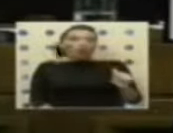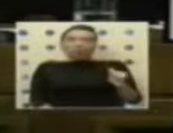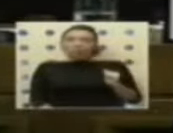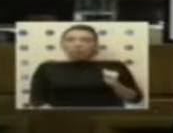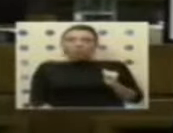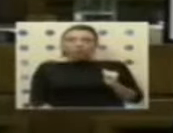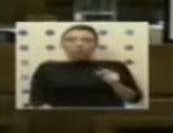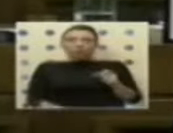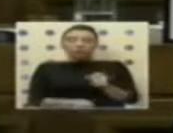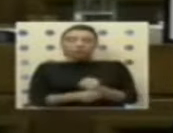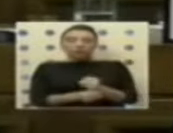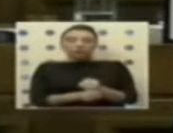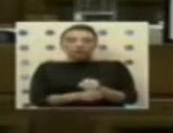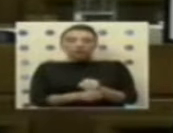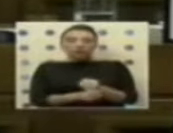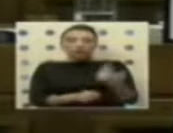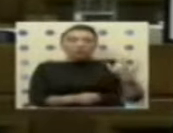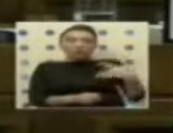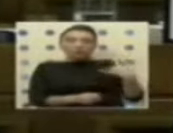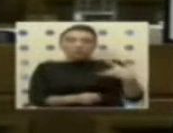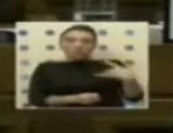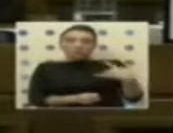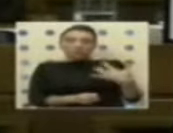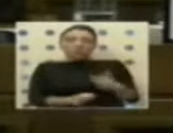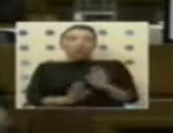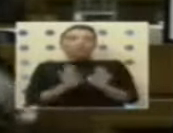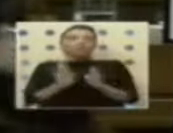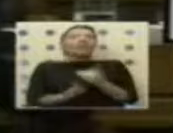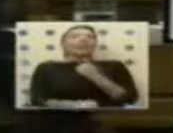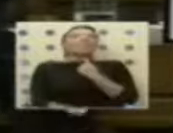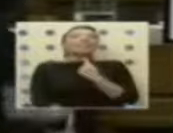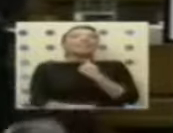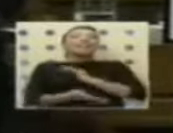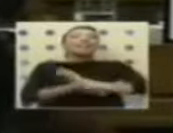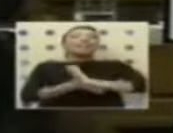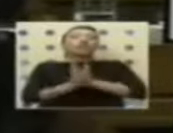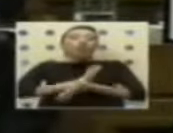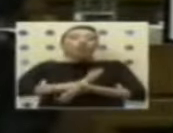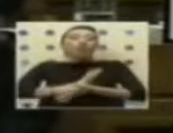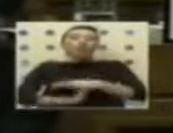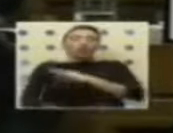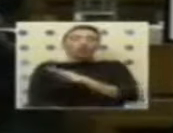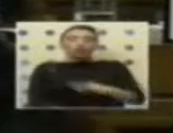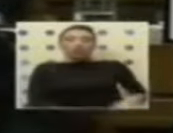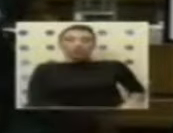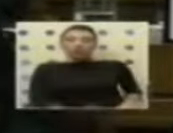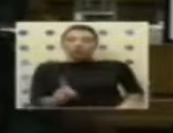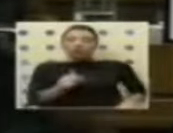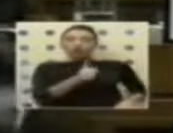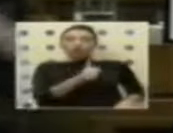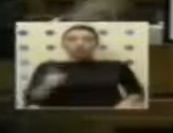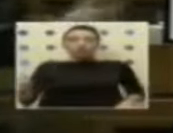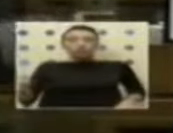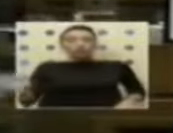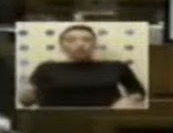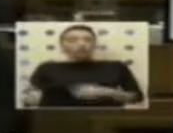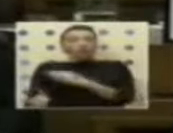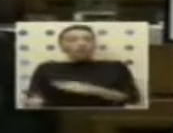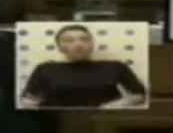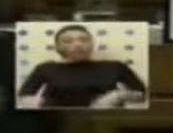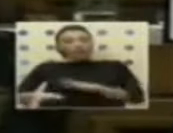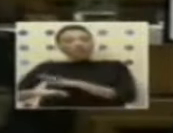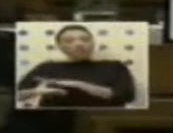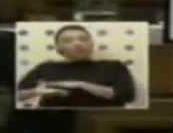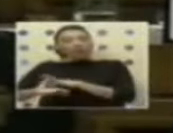papel relevante y básico, que es resguardar los intereses de todos los parlamentarios. No solamente los parlamentarios de gobierno, sino que también los